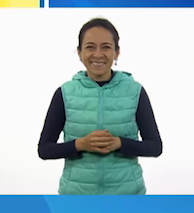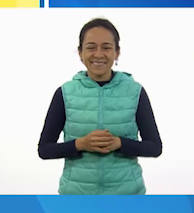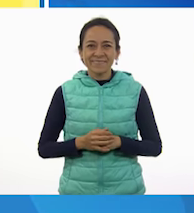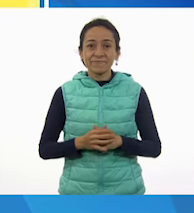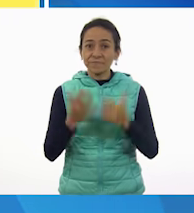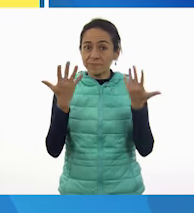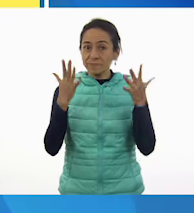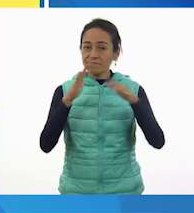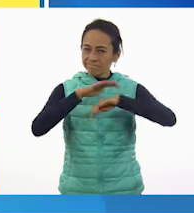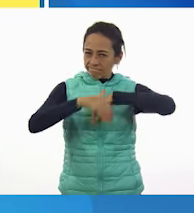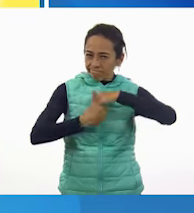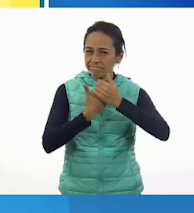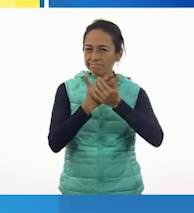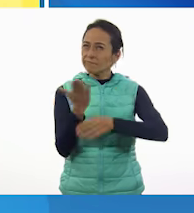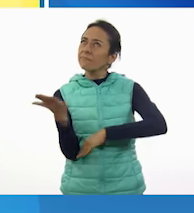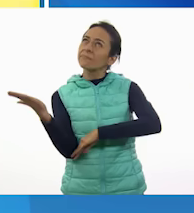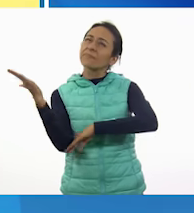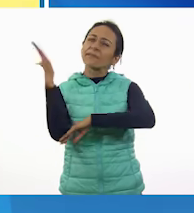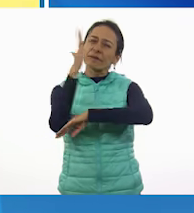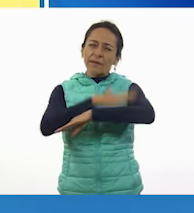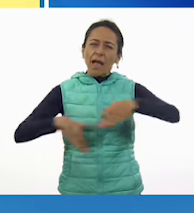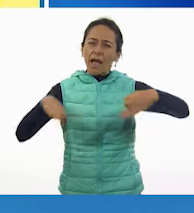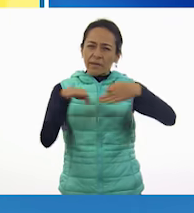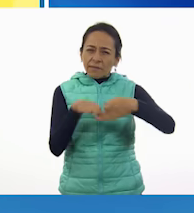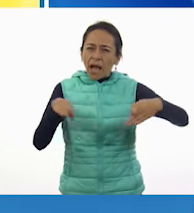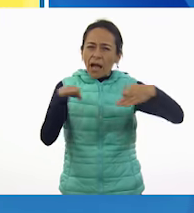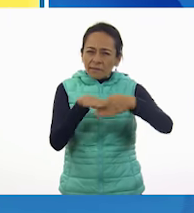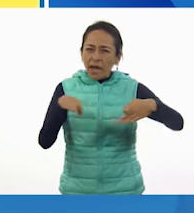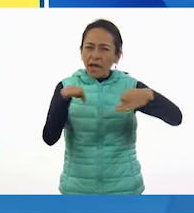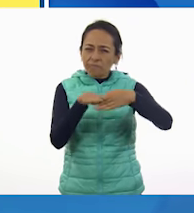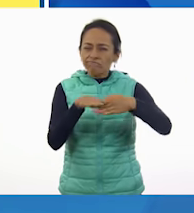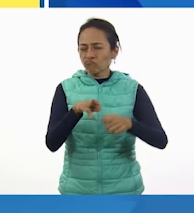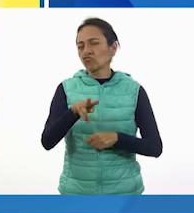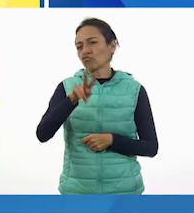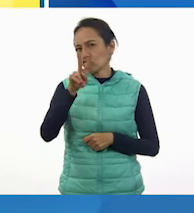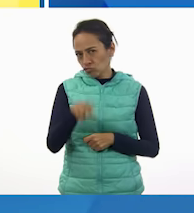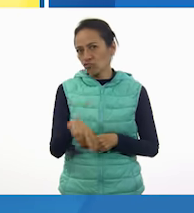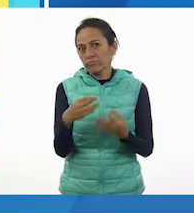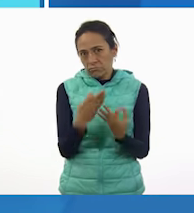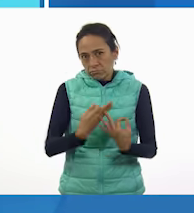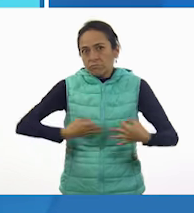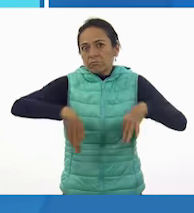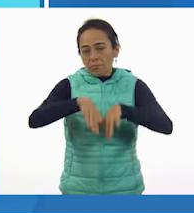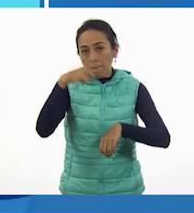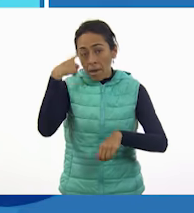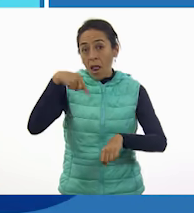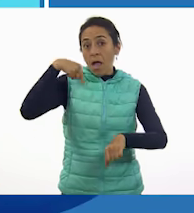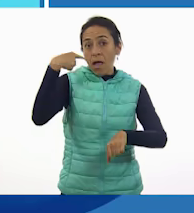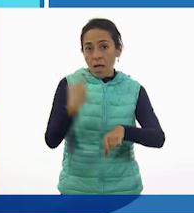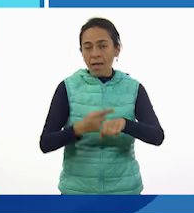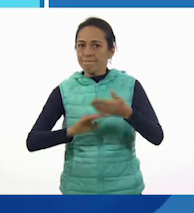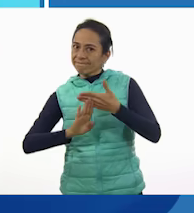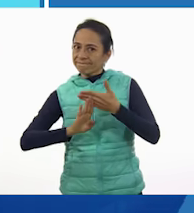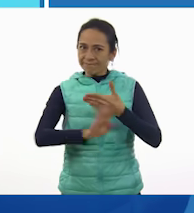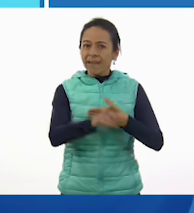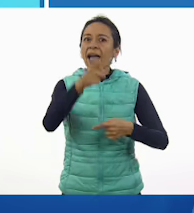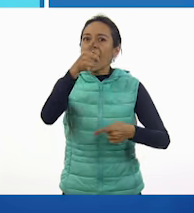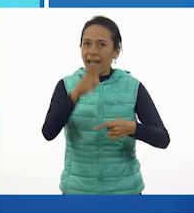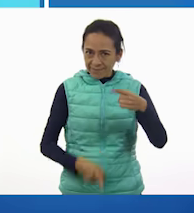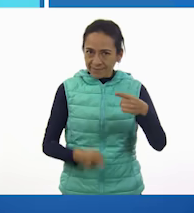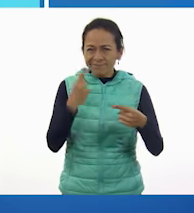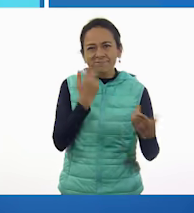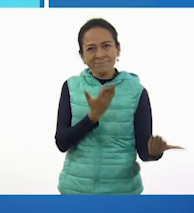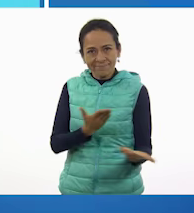Lavarnos las manos varias veces al día es importante para prevenir cualquier enfermedad. Sigue estos pasos para